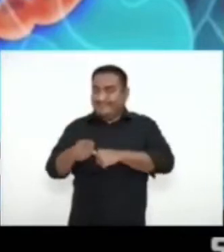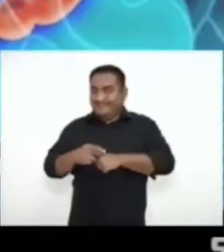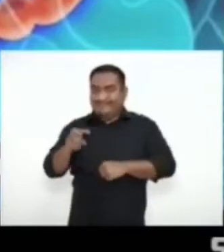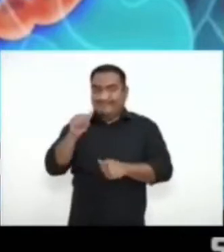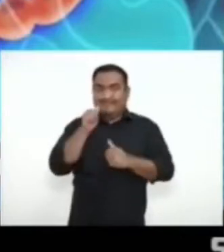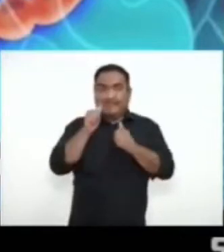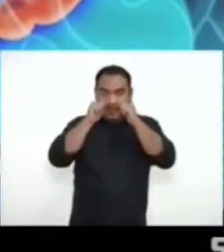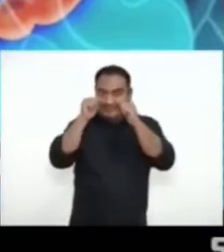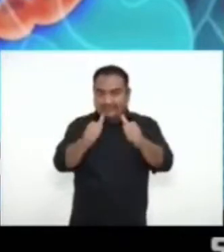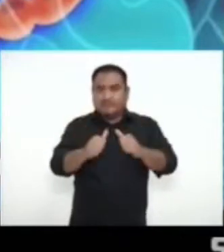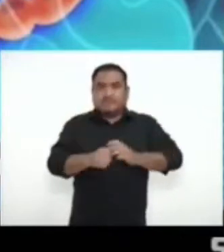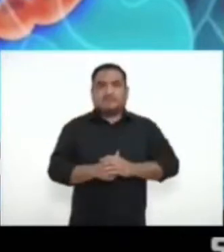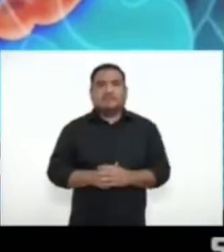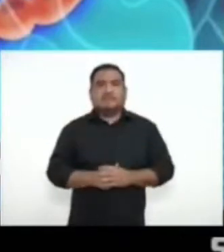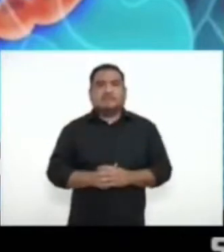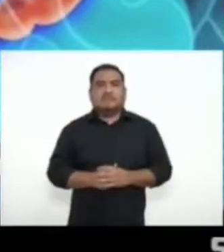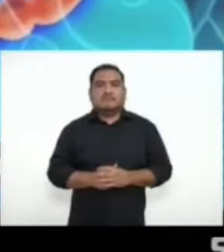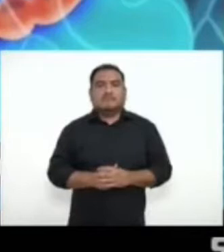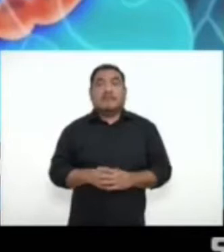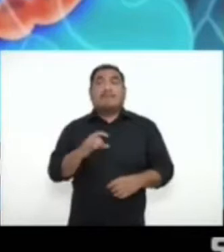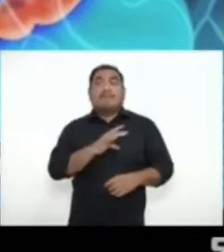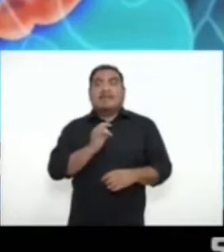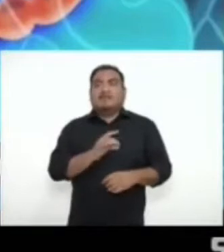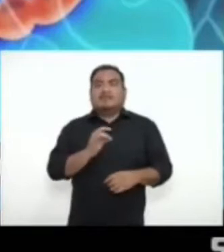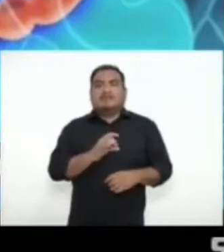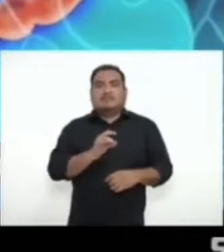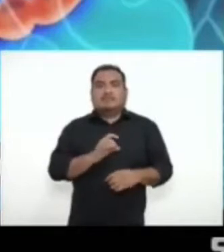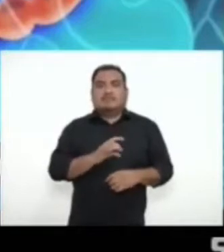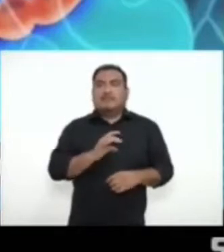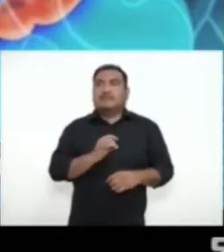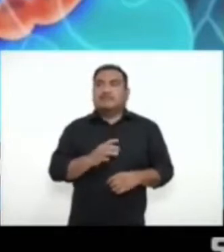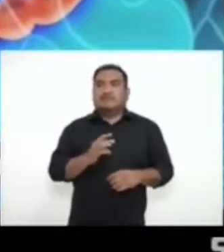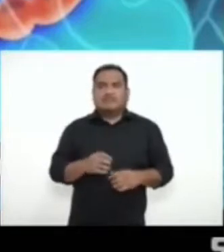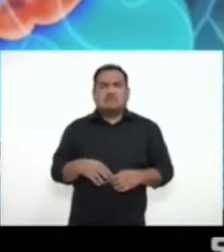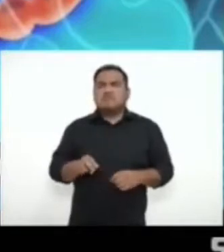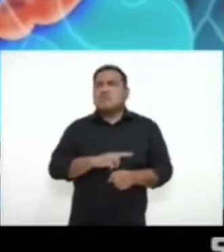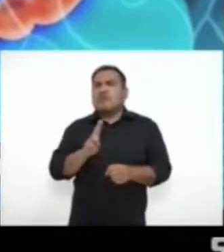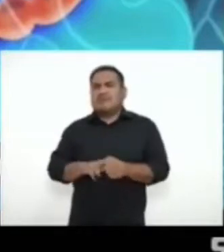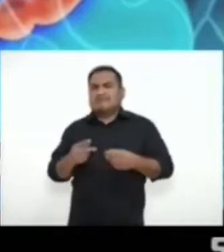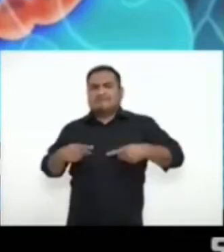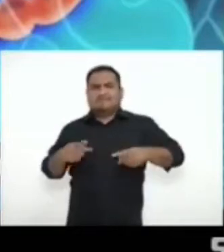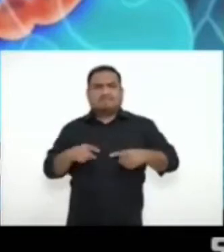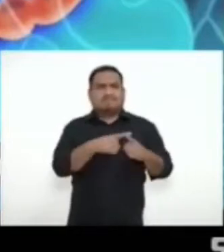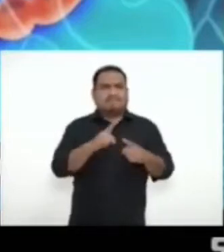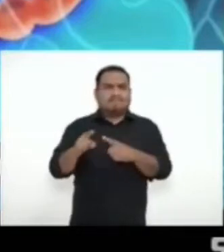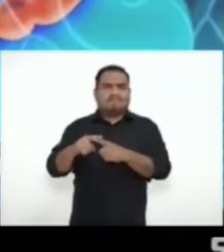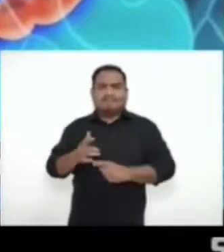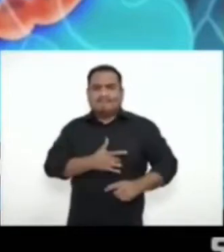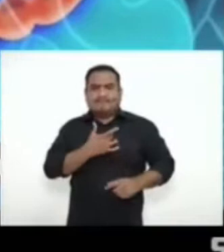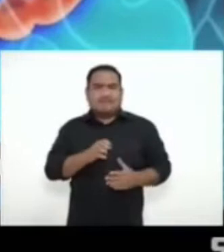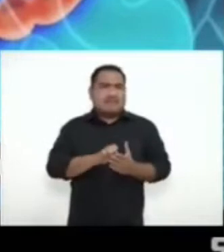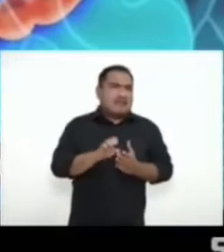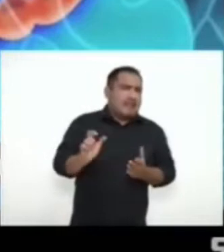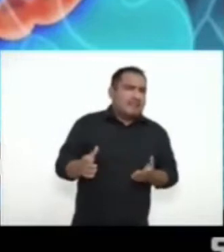inminente y se vive el miedo. Pensemos en el miedo, que es algo muy común, que es quien nos sintió miedo en